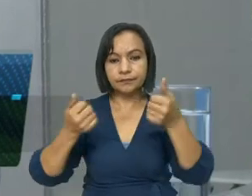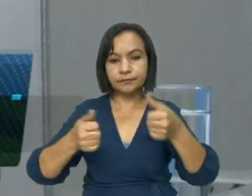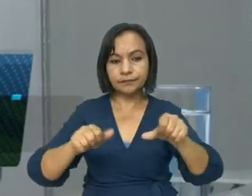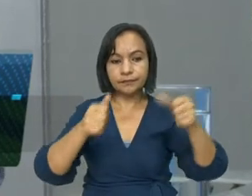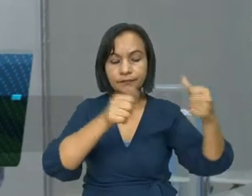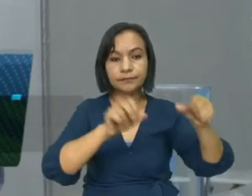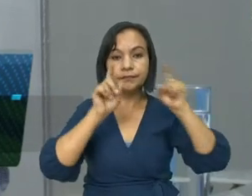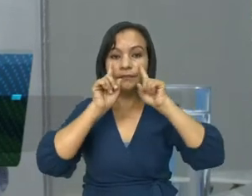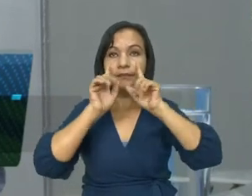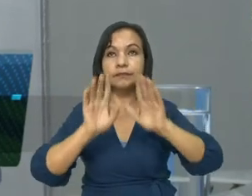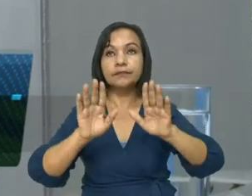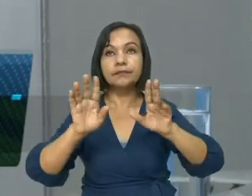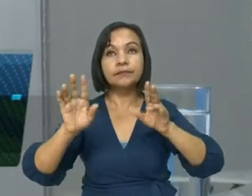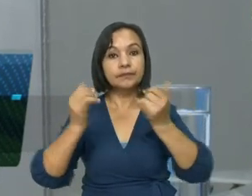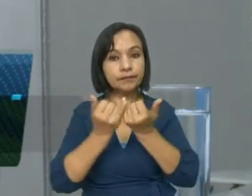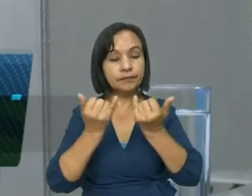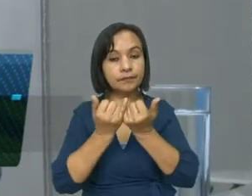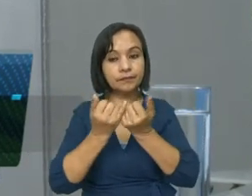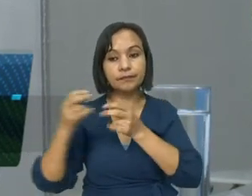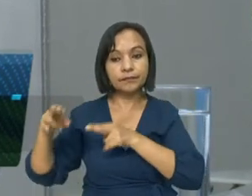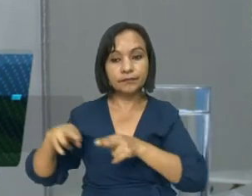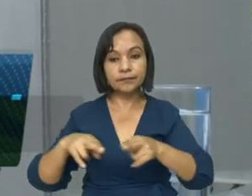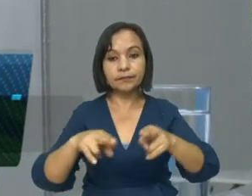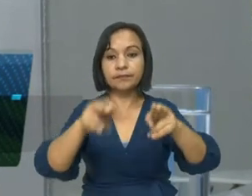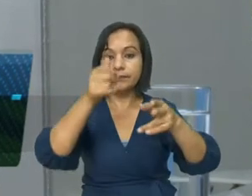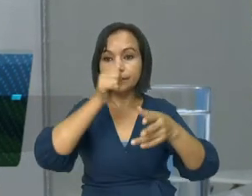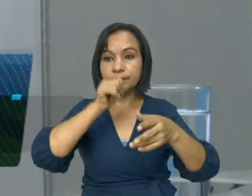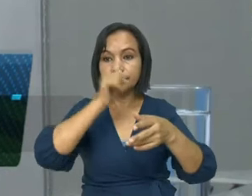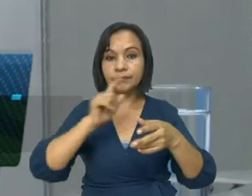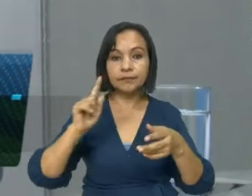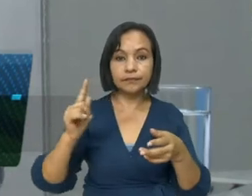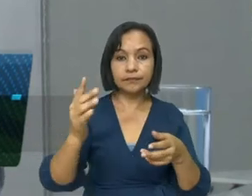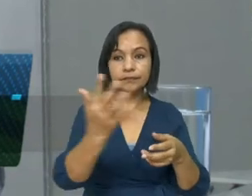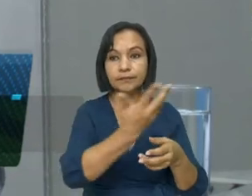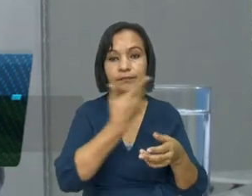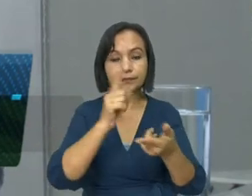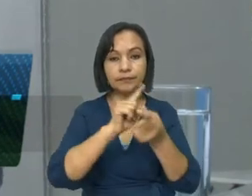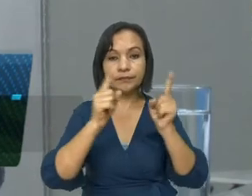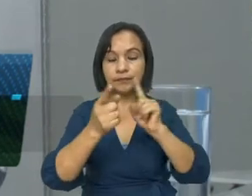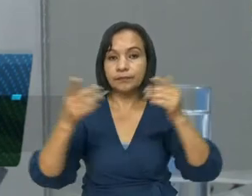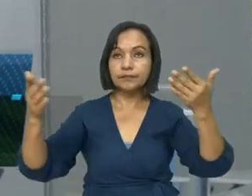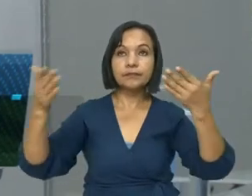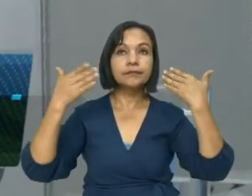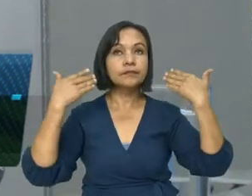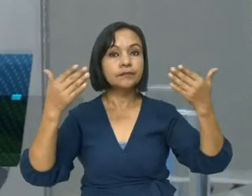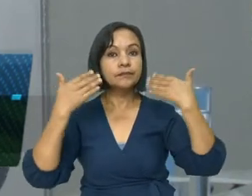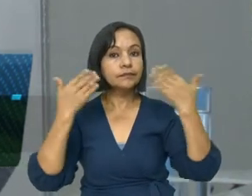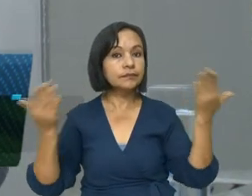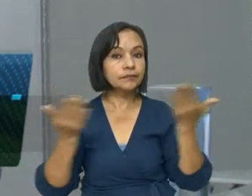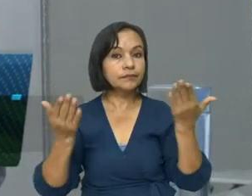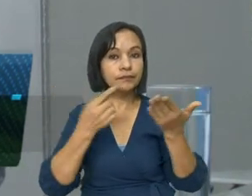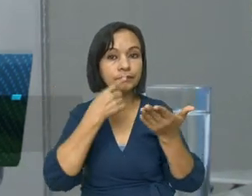proteger el recurso hídrico, pero también que vaya a tono, pues, con la cuestión del cambio climático, que, como